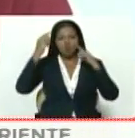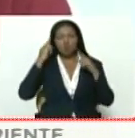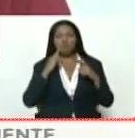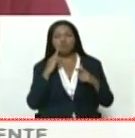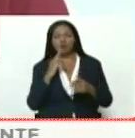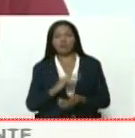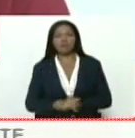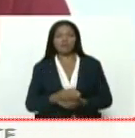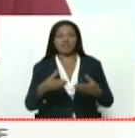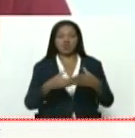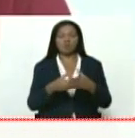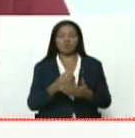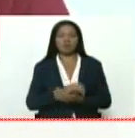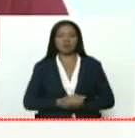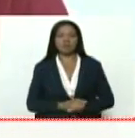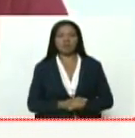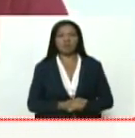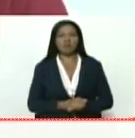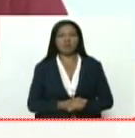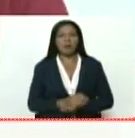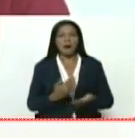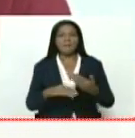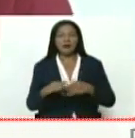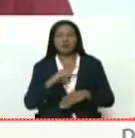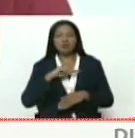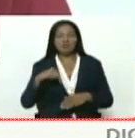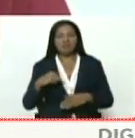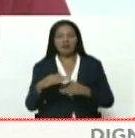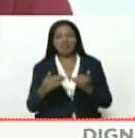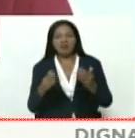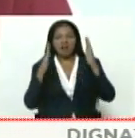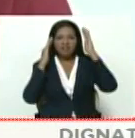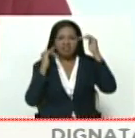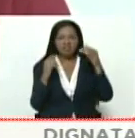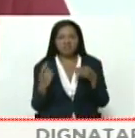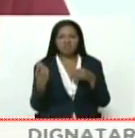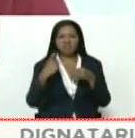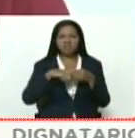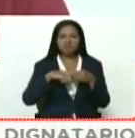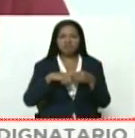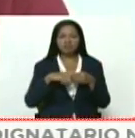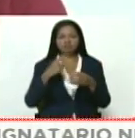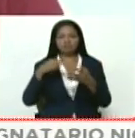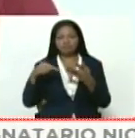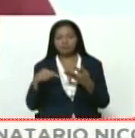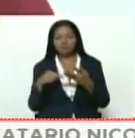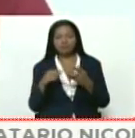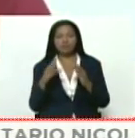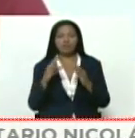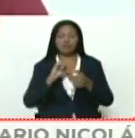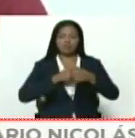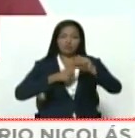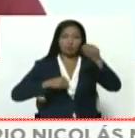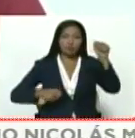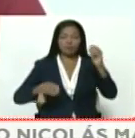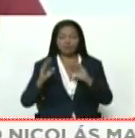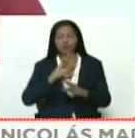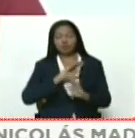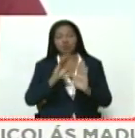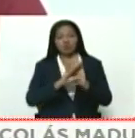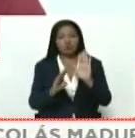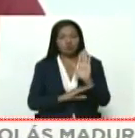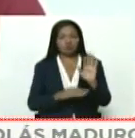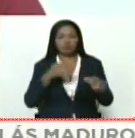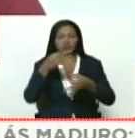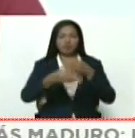juvenil de la VCH. Ahí vamos a estar atendiendo, incorporando en los diferentes diplomados y cursos que ya vamos a